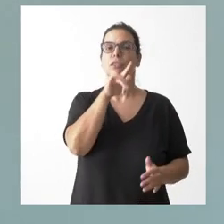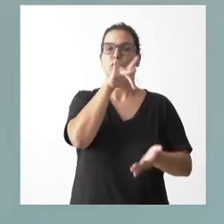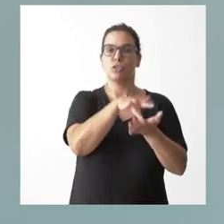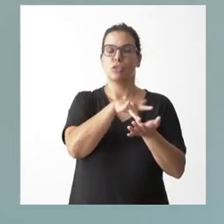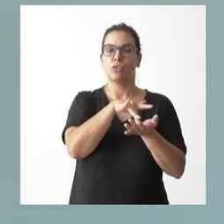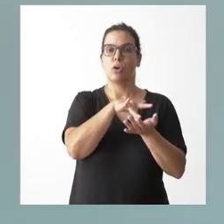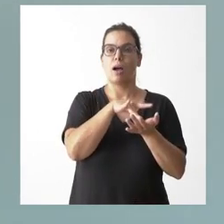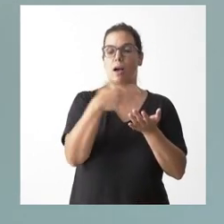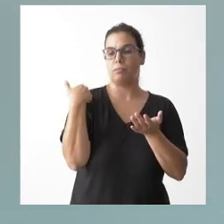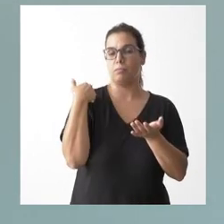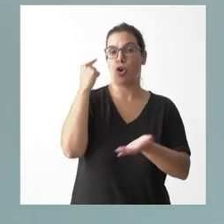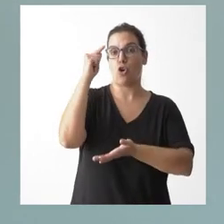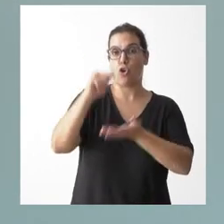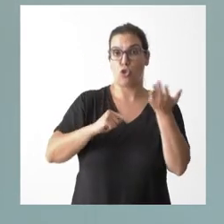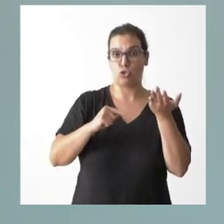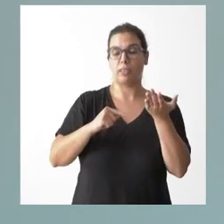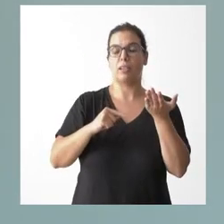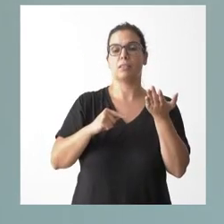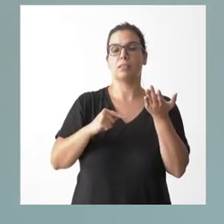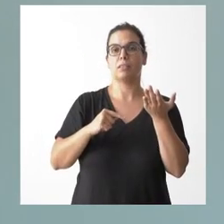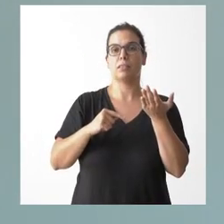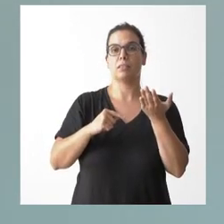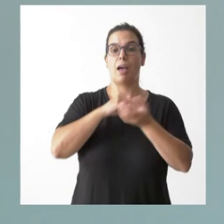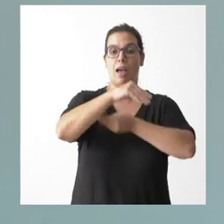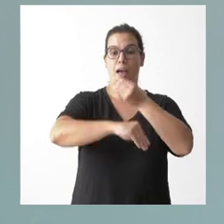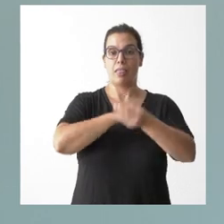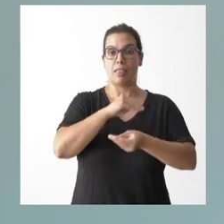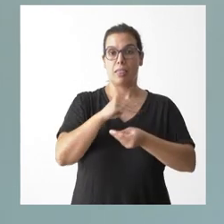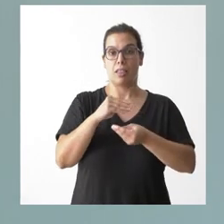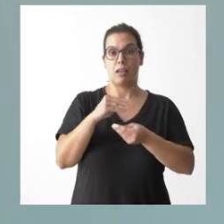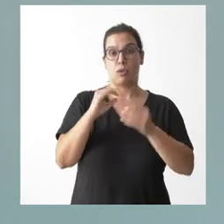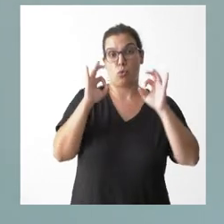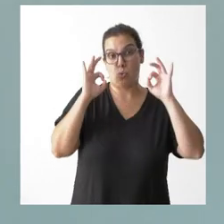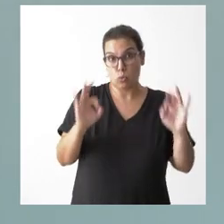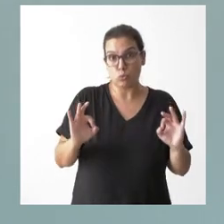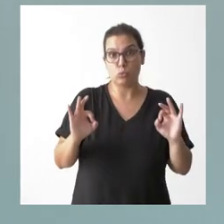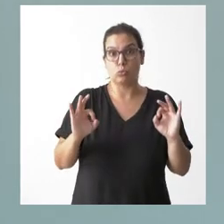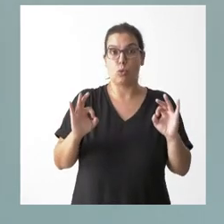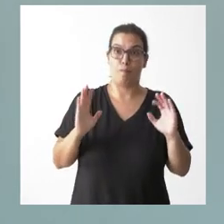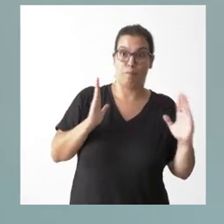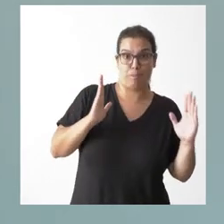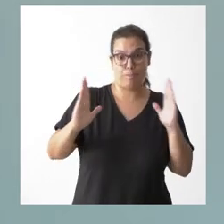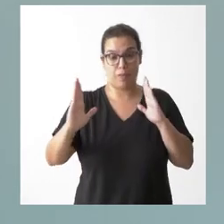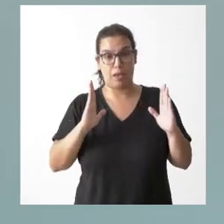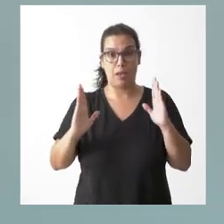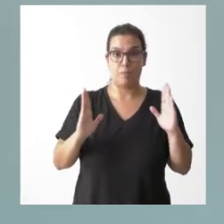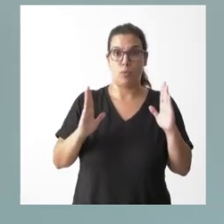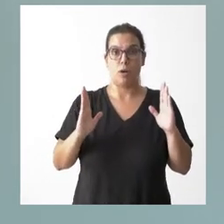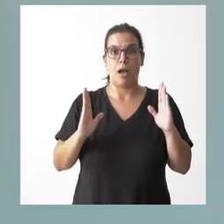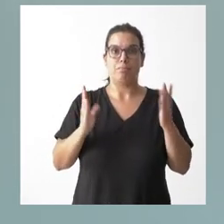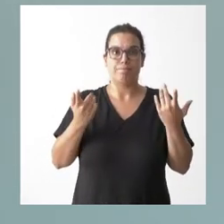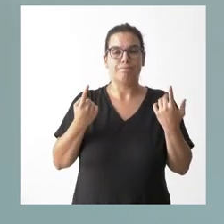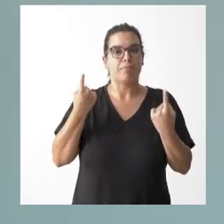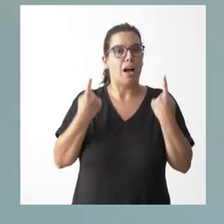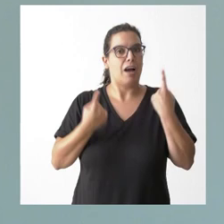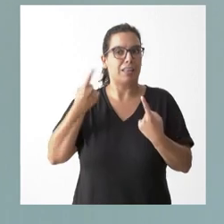contratación de esta actuación en el contexto que estamos atravesando pues muchas veces los licitadores nos presentan las mismas también